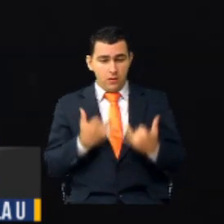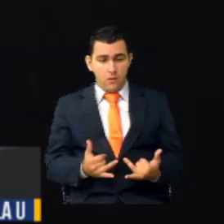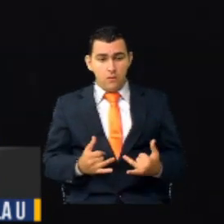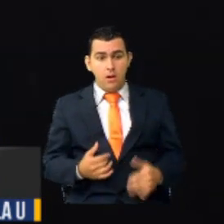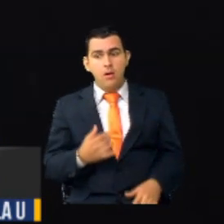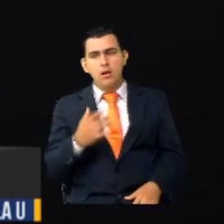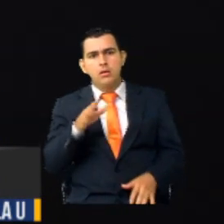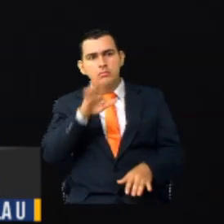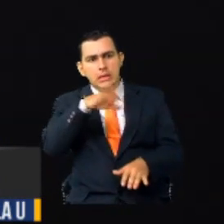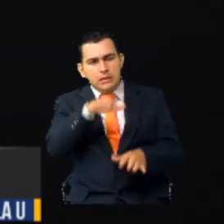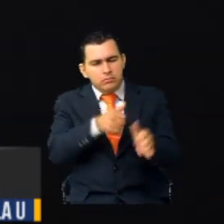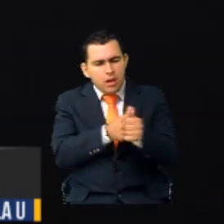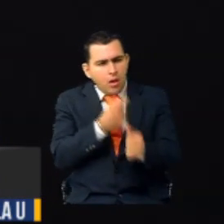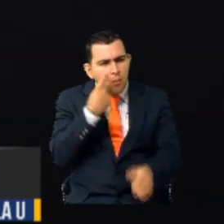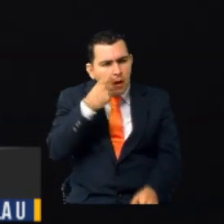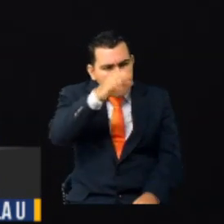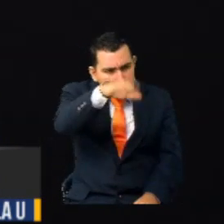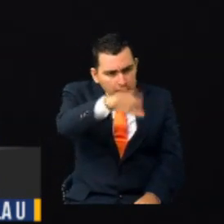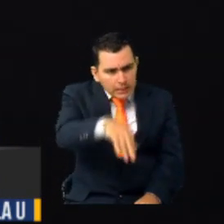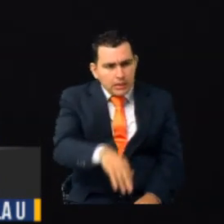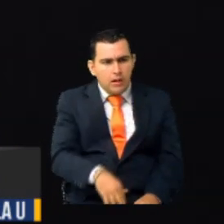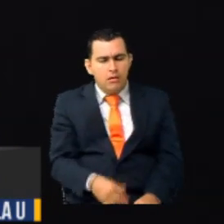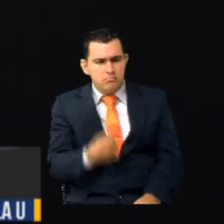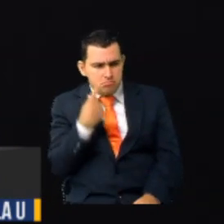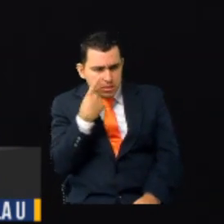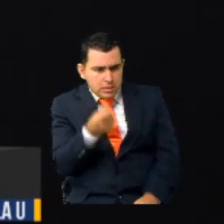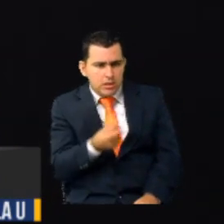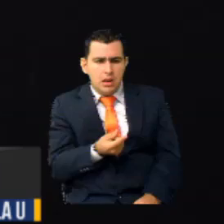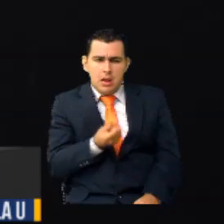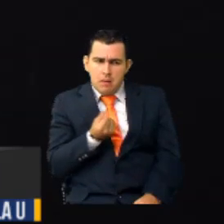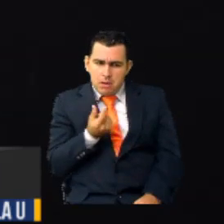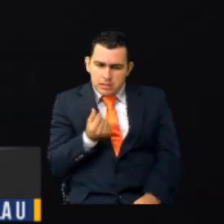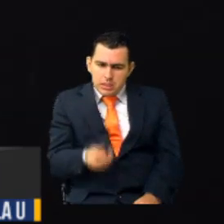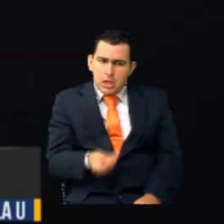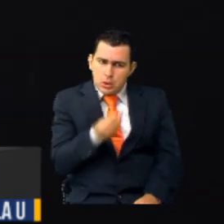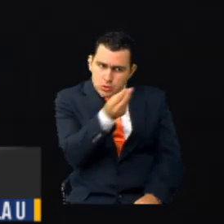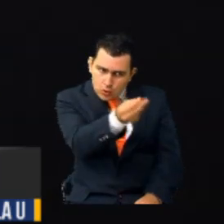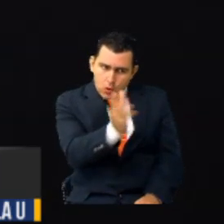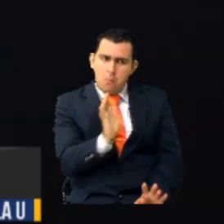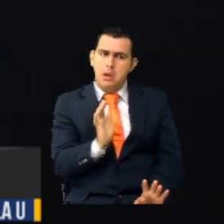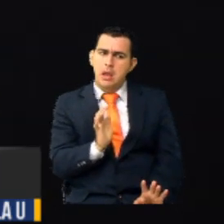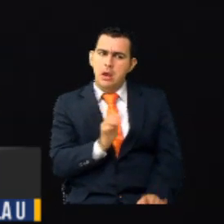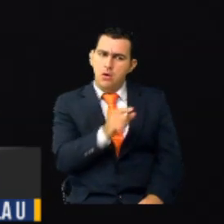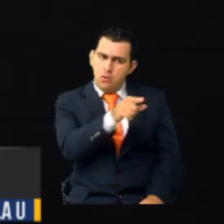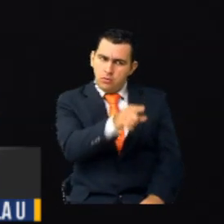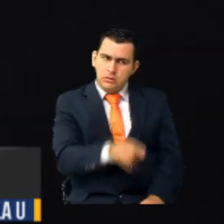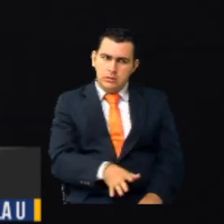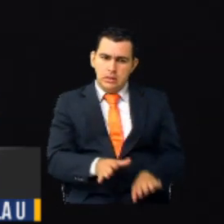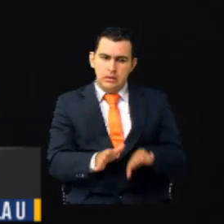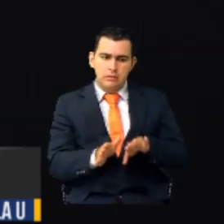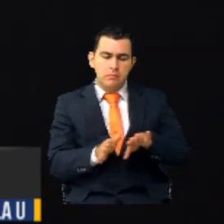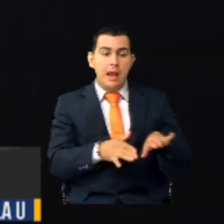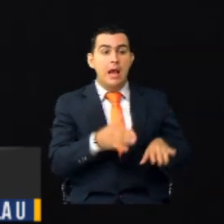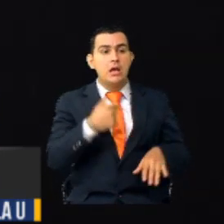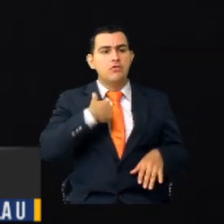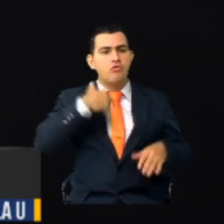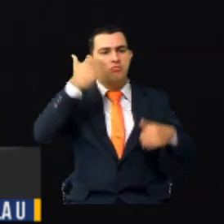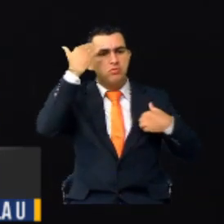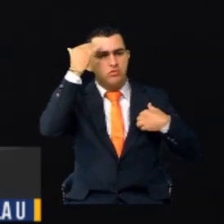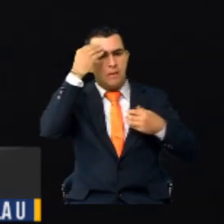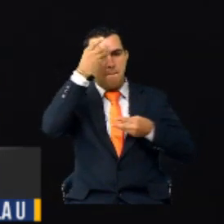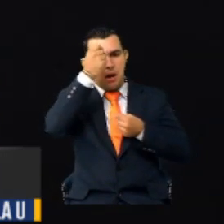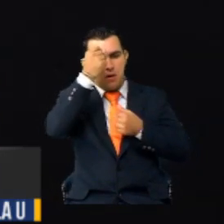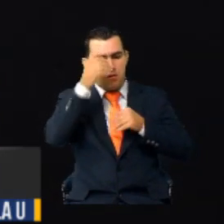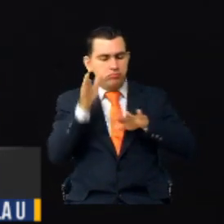han estado ofreciéndoles precisamente platica para que ellos dejen de lado sus principios, sus valores